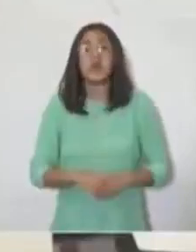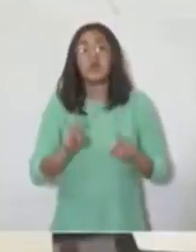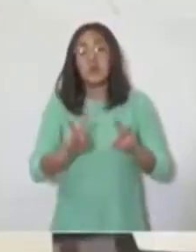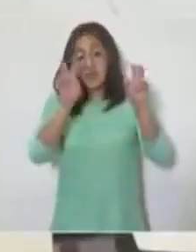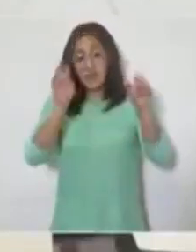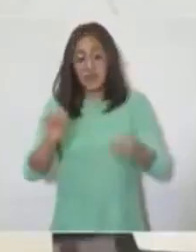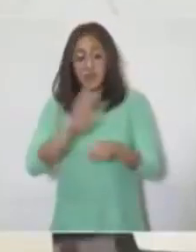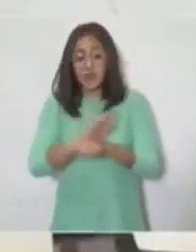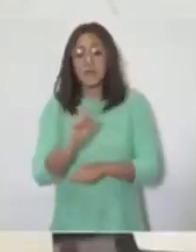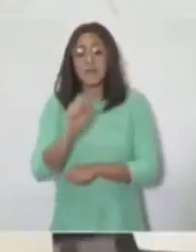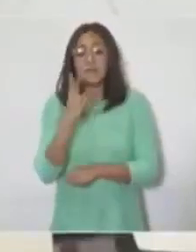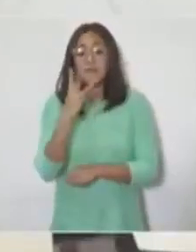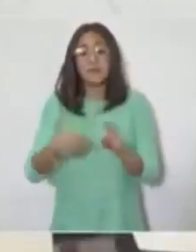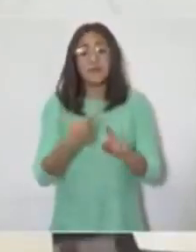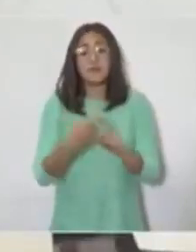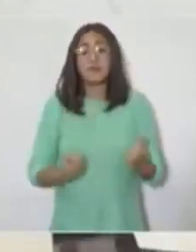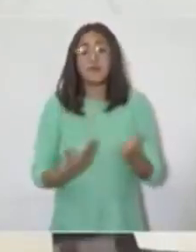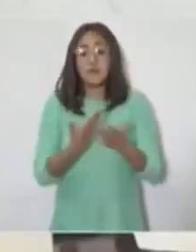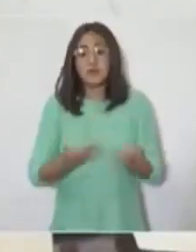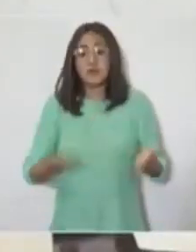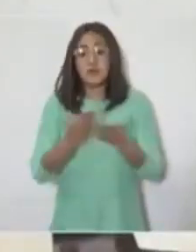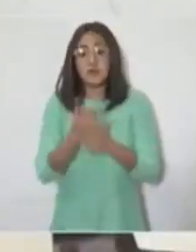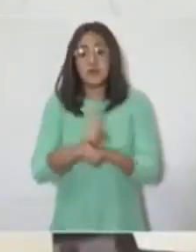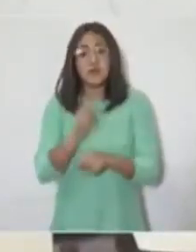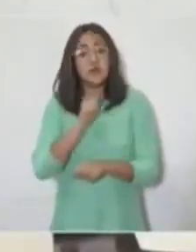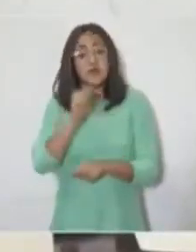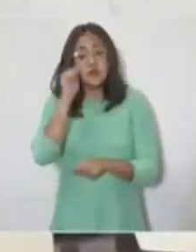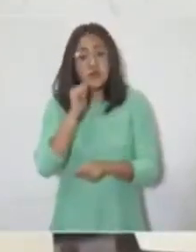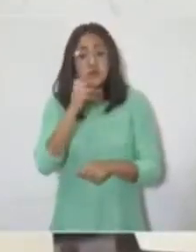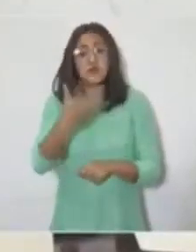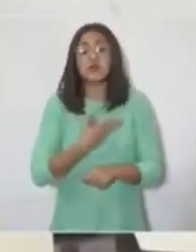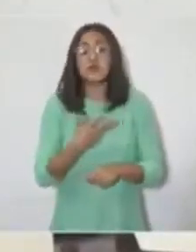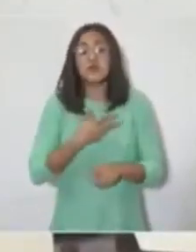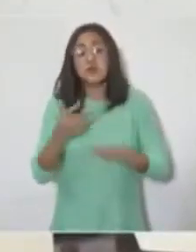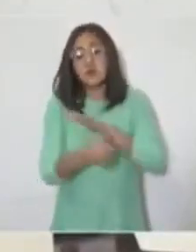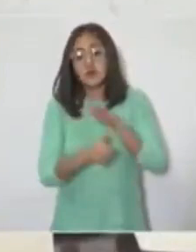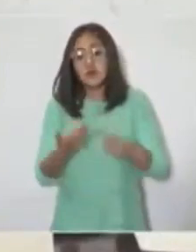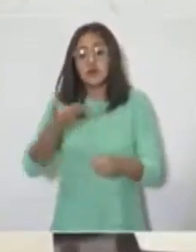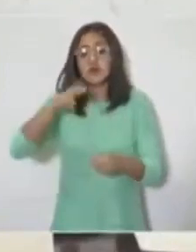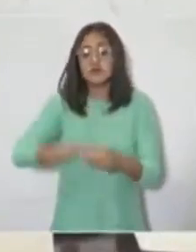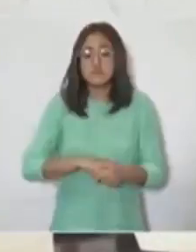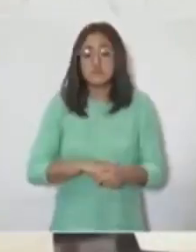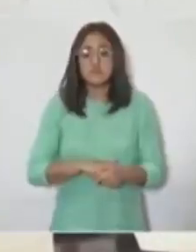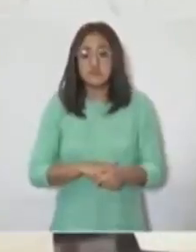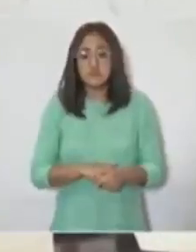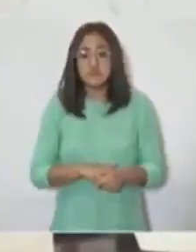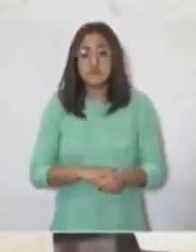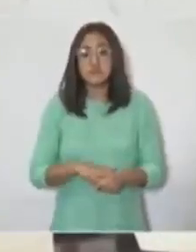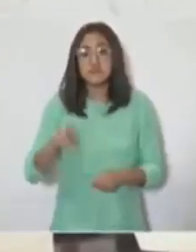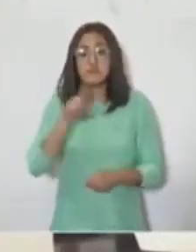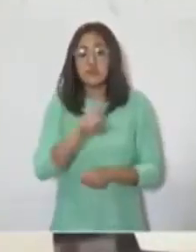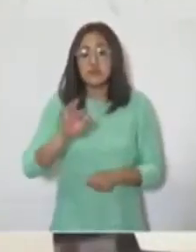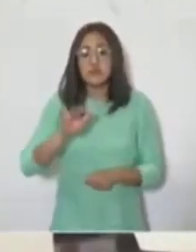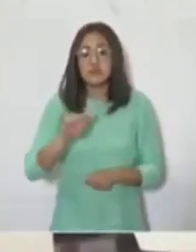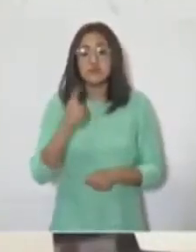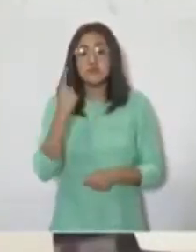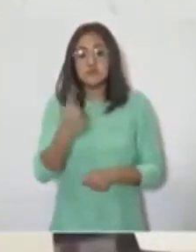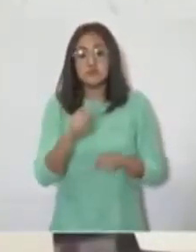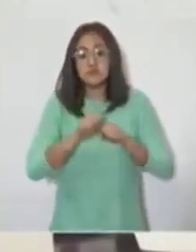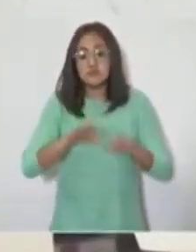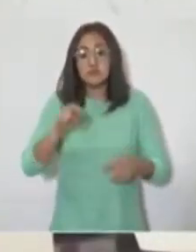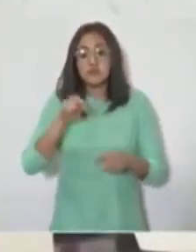Ya en tema COVID, 23 casos nuevos en comparación al día de ayer. Tenemos casos activos ambulatorios y hospitalizados,